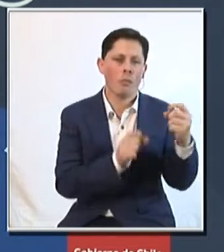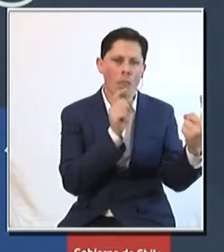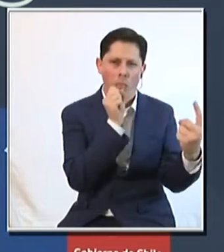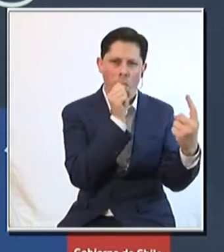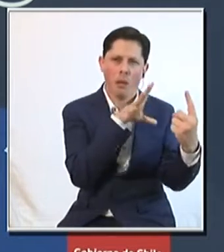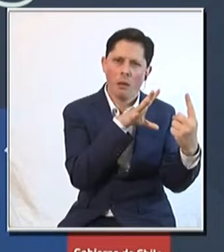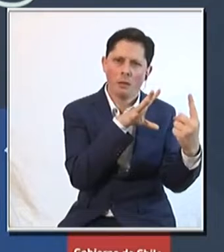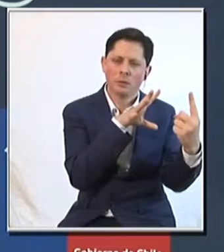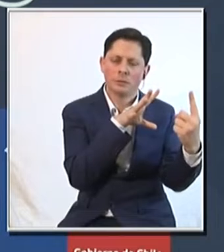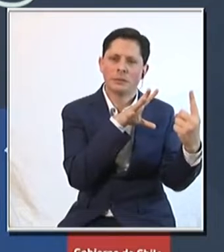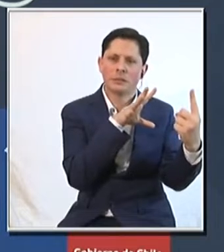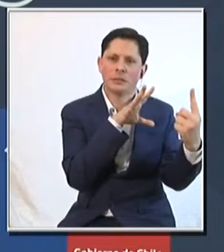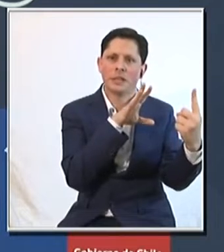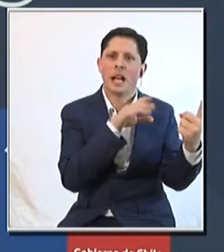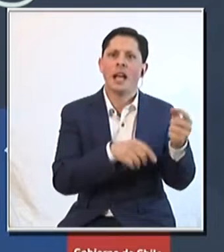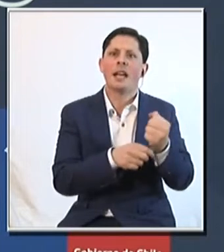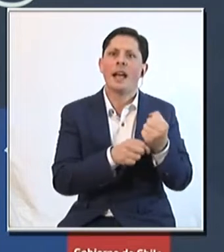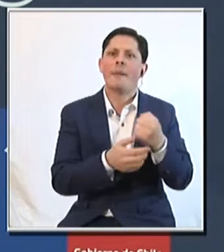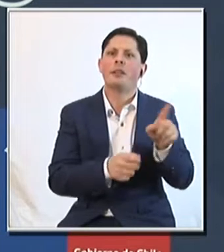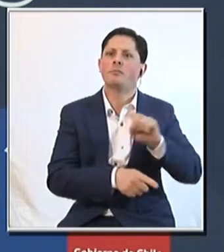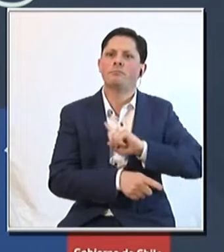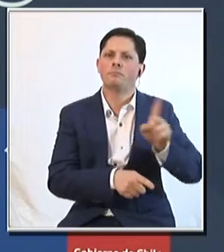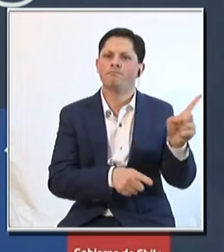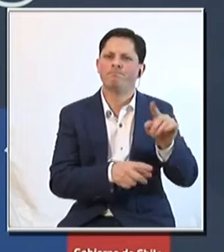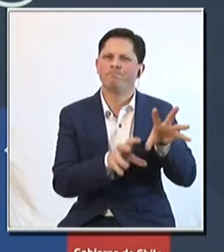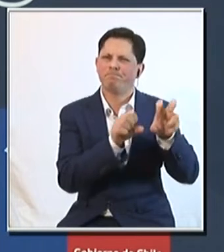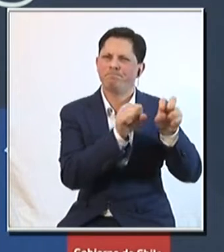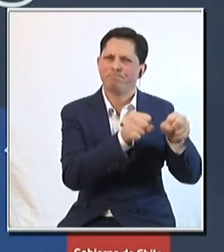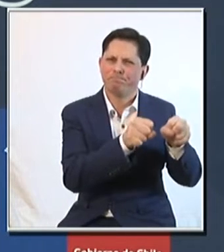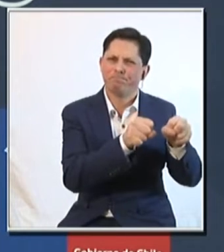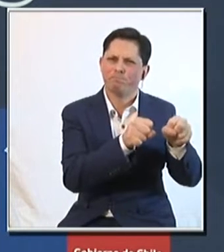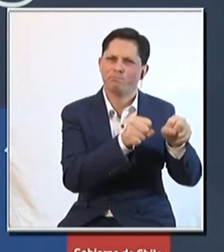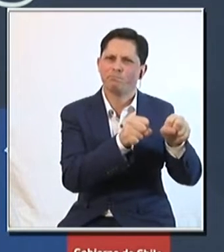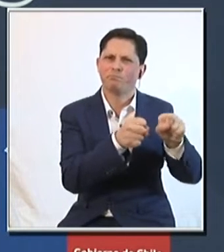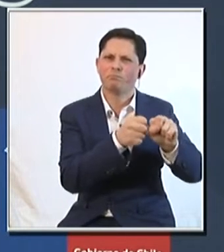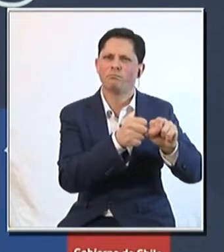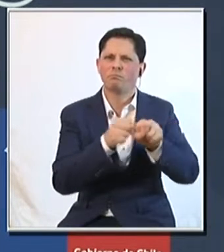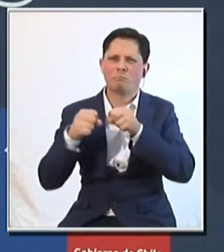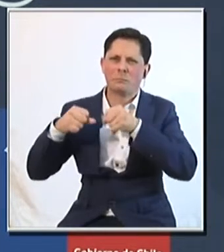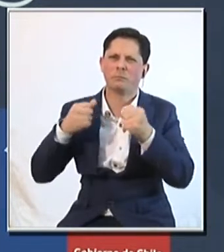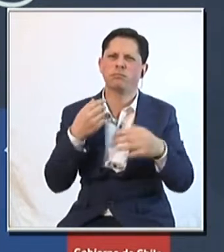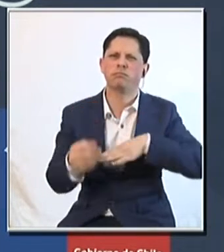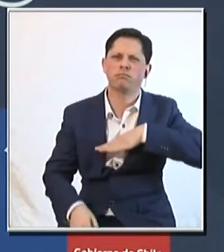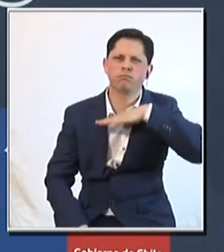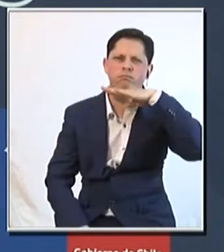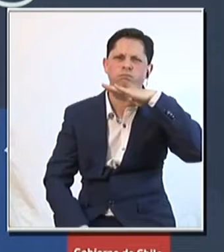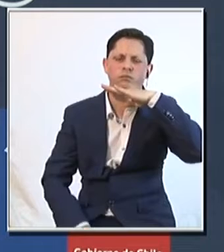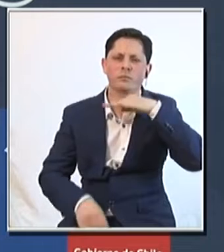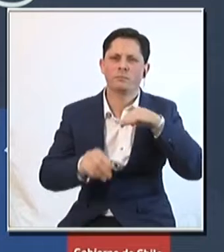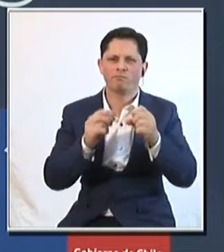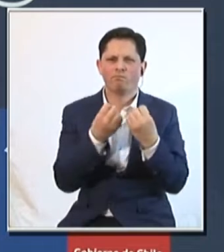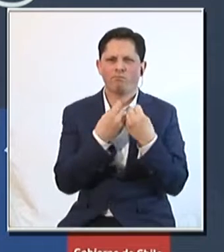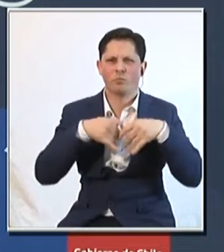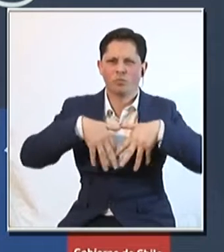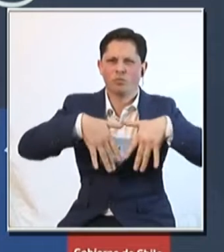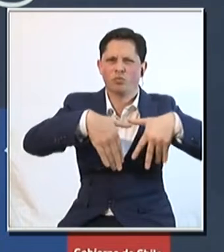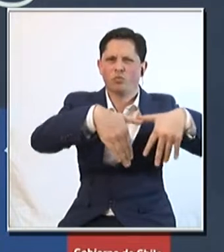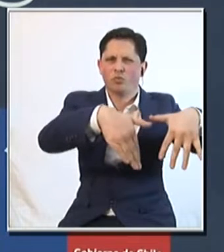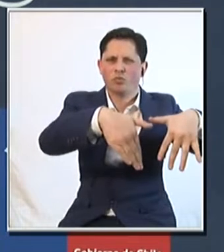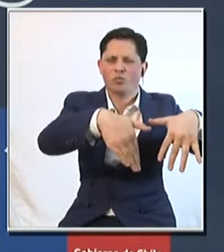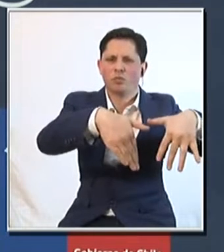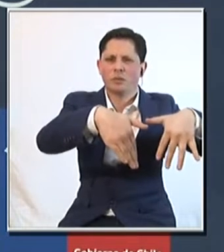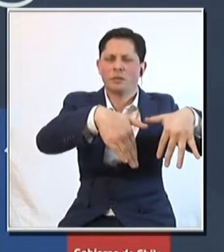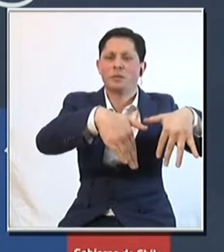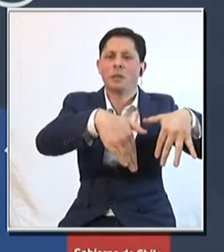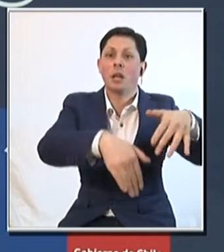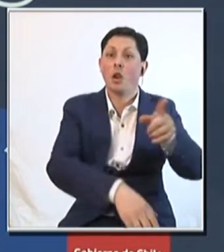otros, es contribuir a no poner más presión sobre la red asistencial de la que ya estamos viviendo.